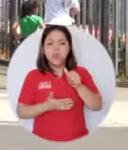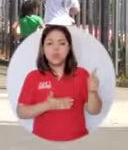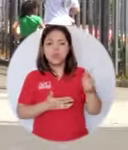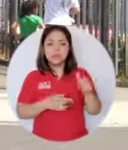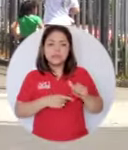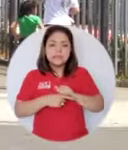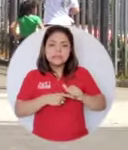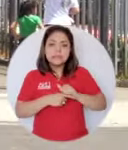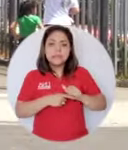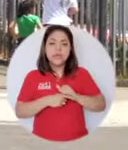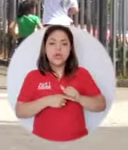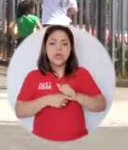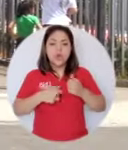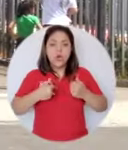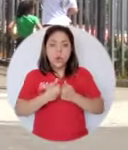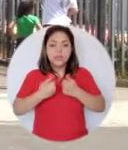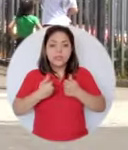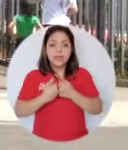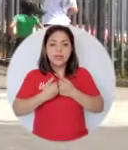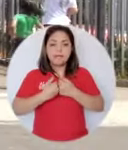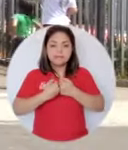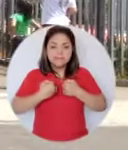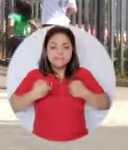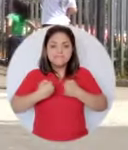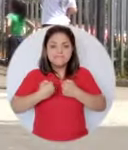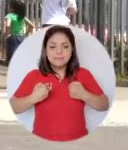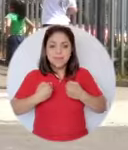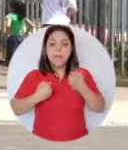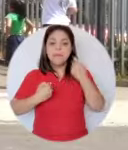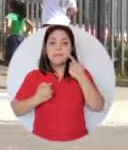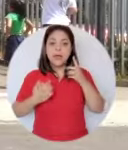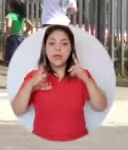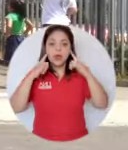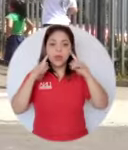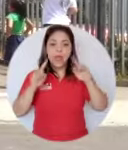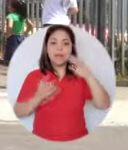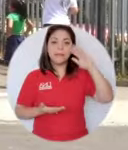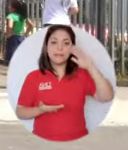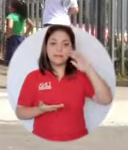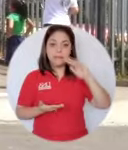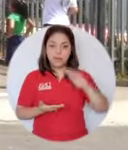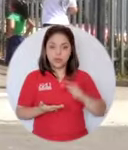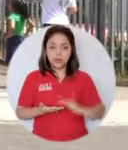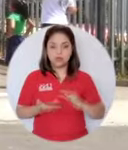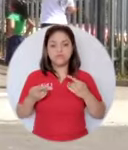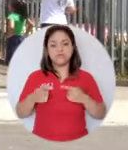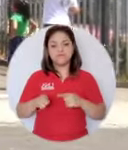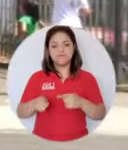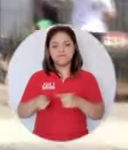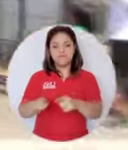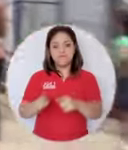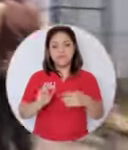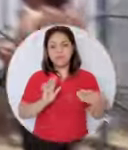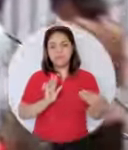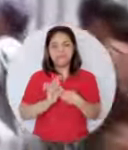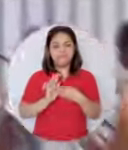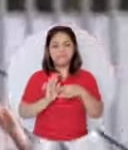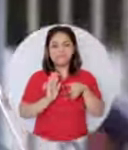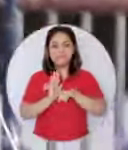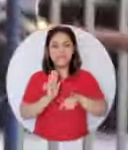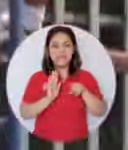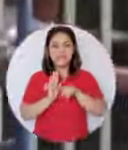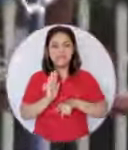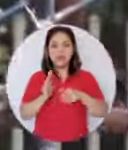entrenamiento como de contrarresistencia, para mitigar este tipo de secuelas, mitigar o disminuir el